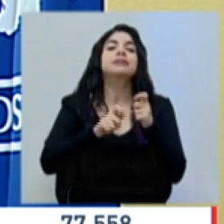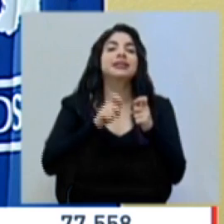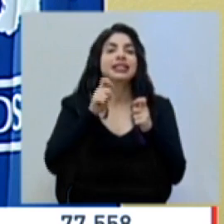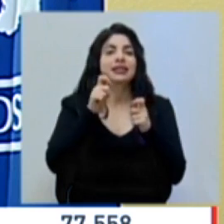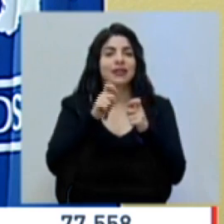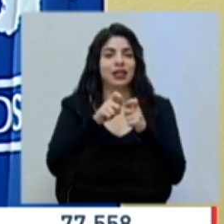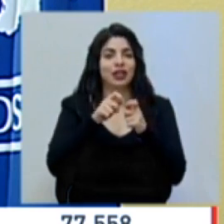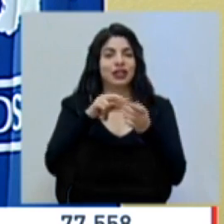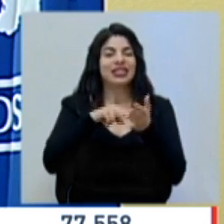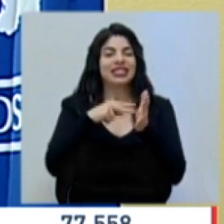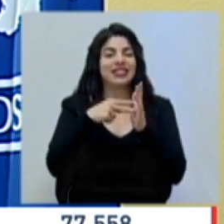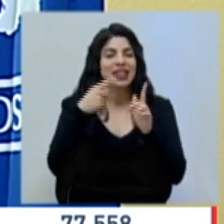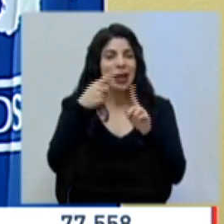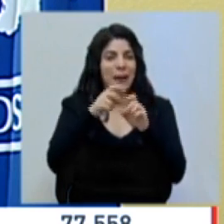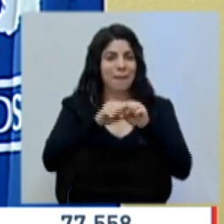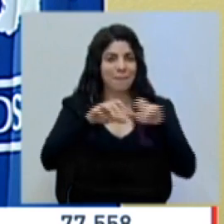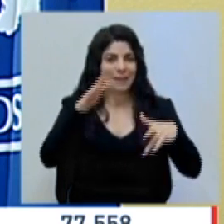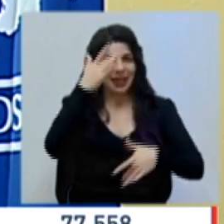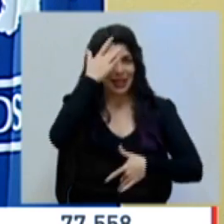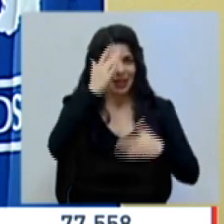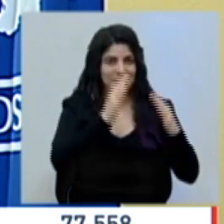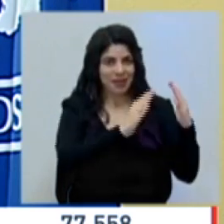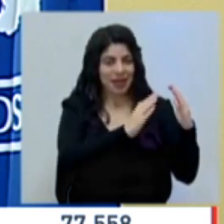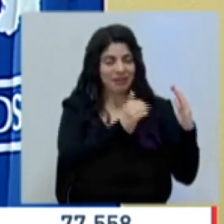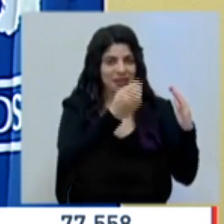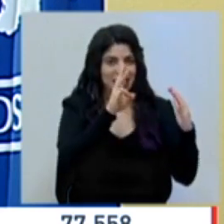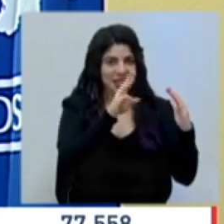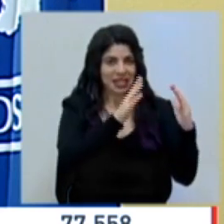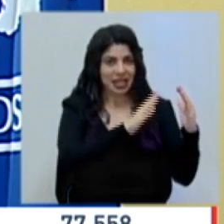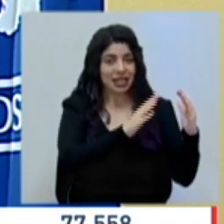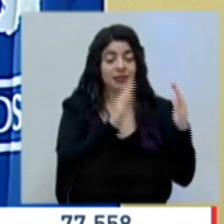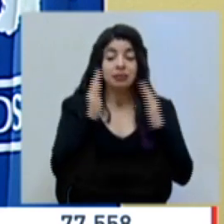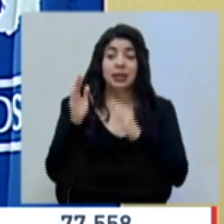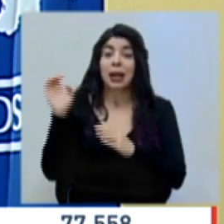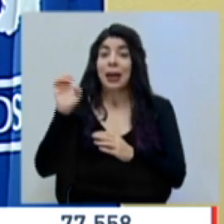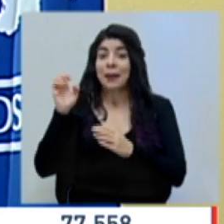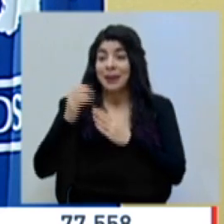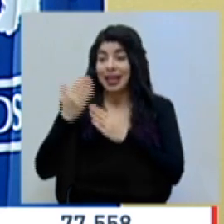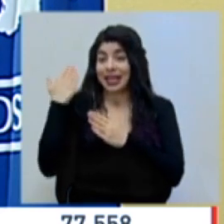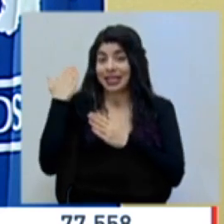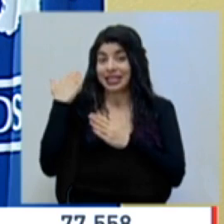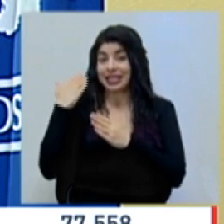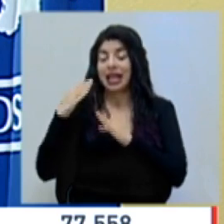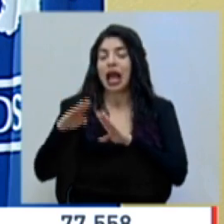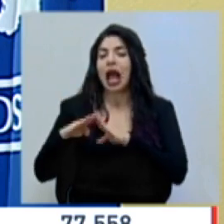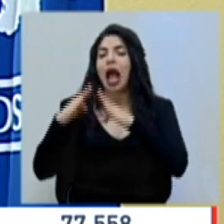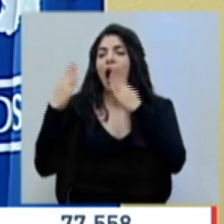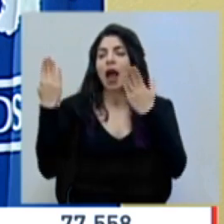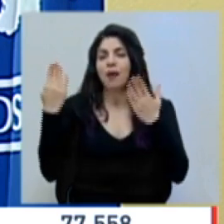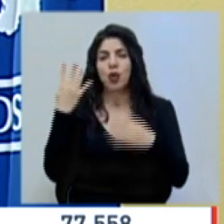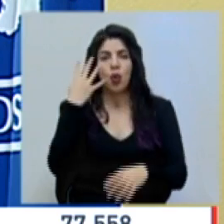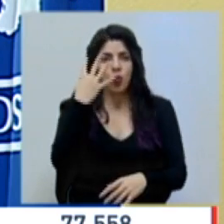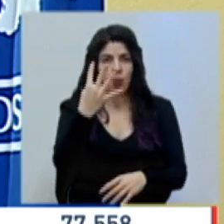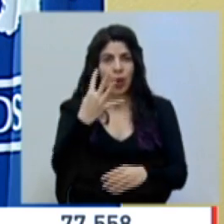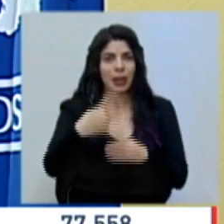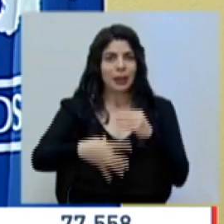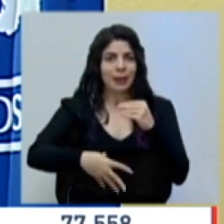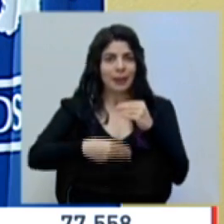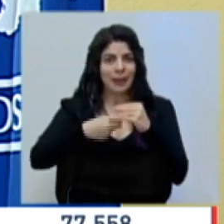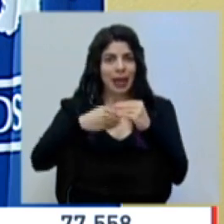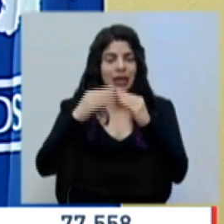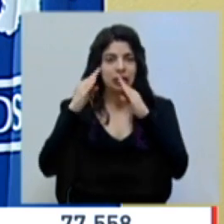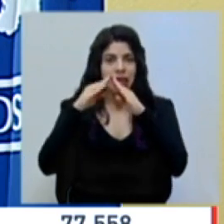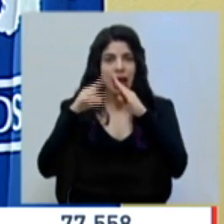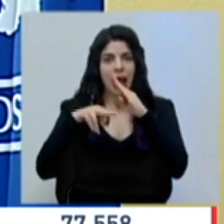han habilitado para la pandemia, y durante la emergencia fue necesario habilitar aproximadamente 4 albergues